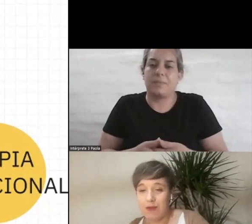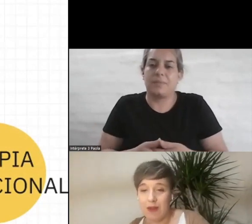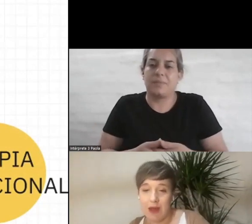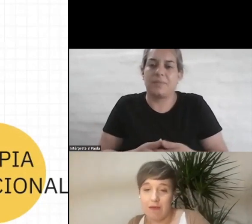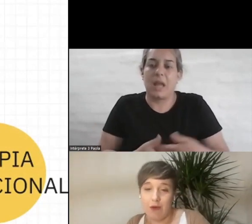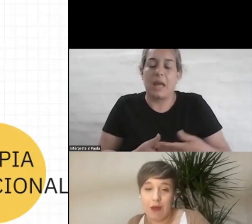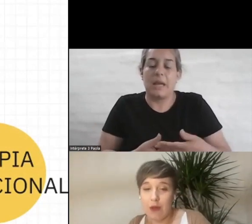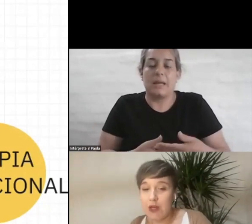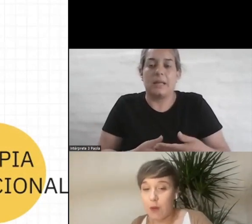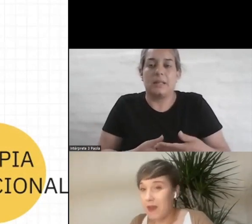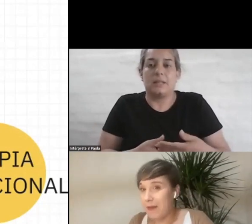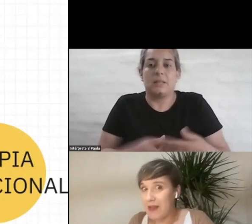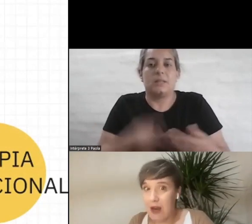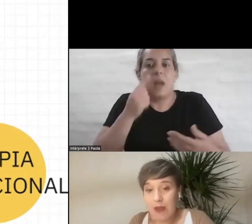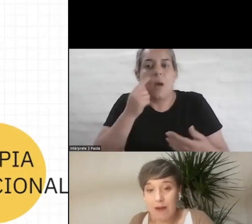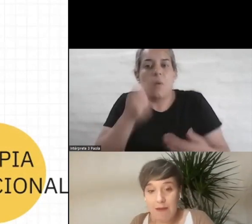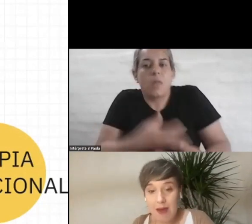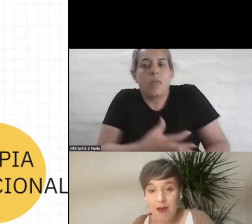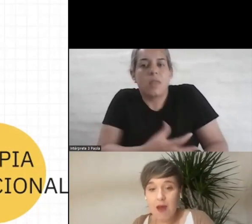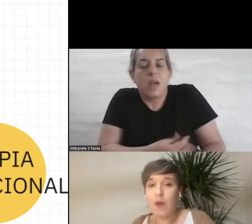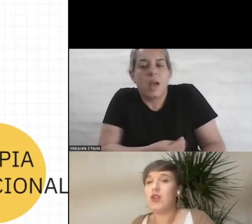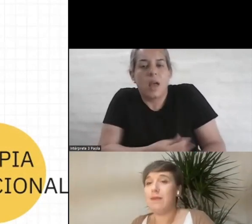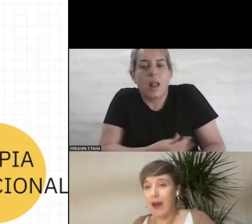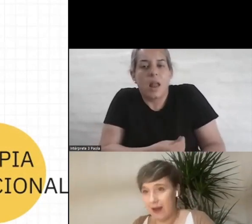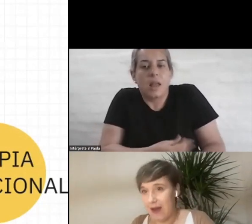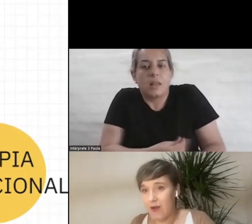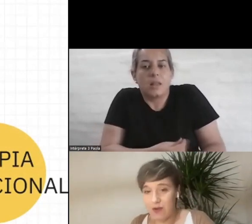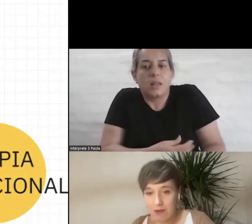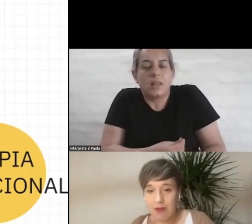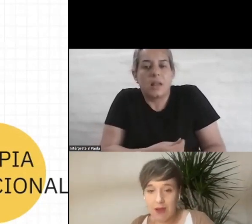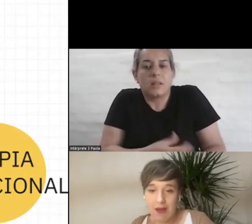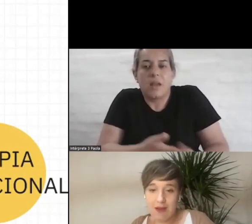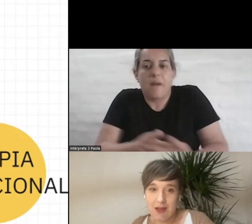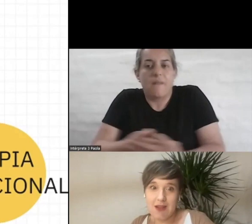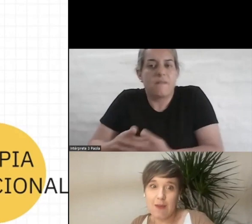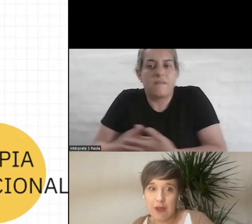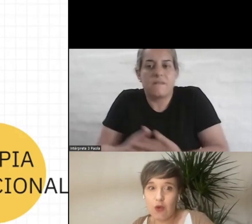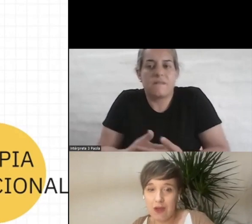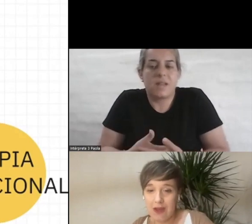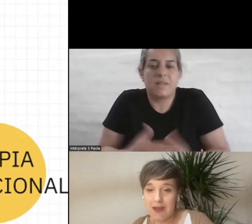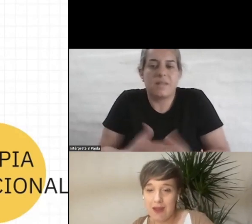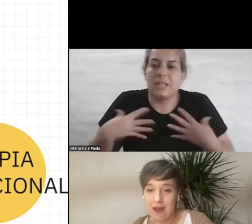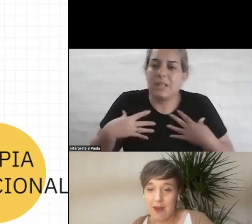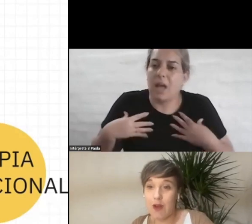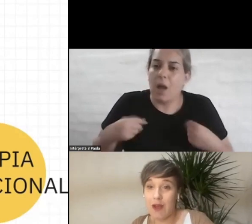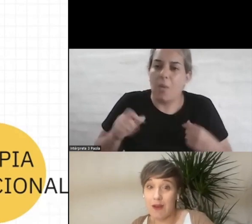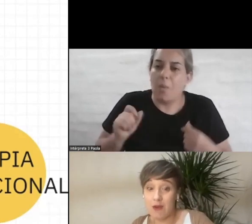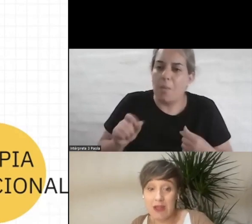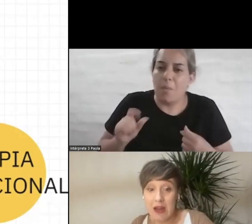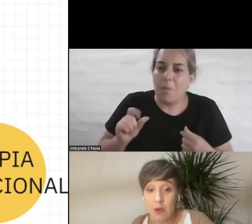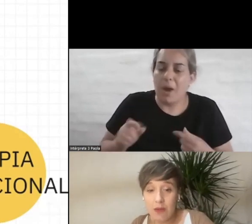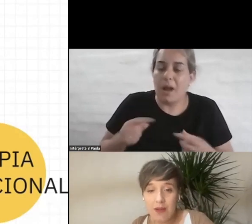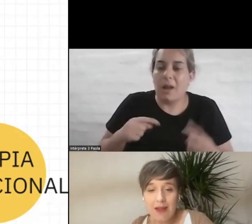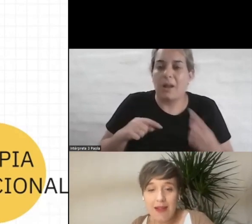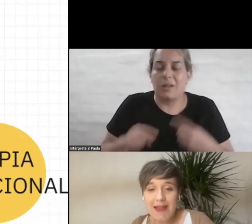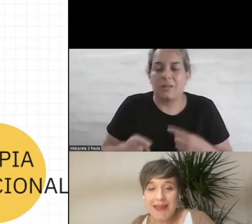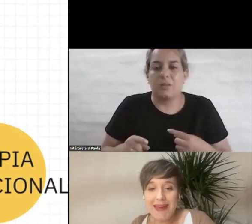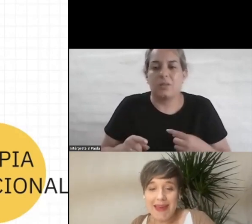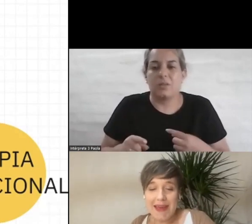complican en condiciones óptimas de salud del bebé, pues imaginaros, ¿no? Si existen patologías que ponen en riesgo esta